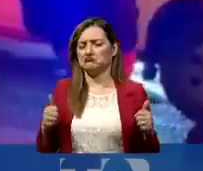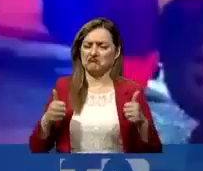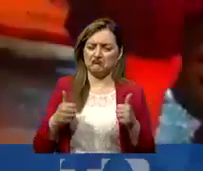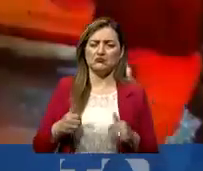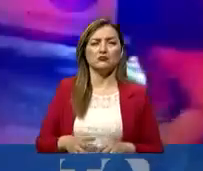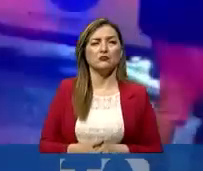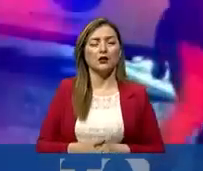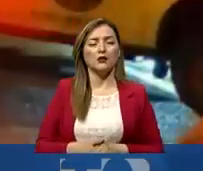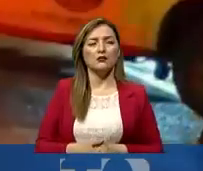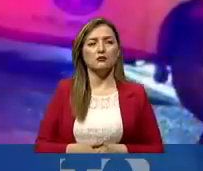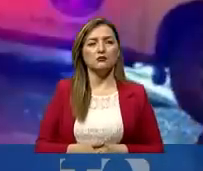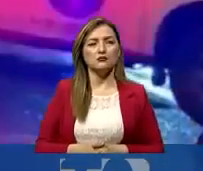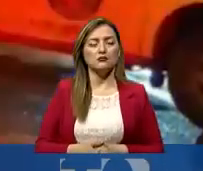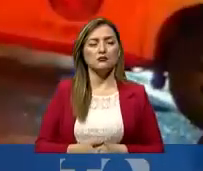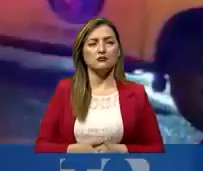desconocemos